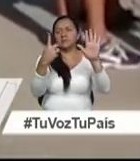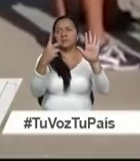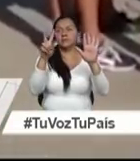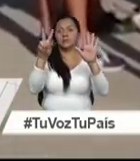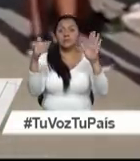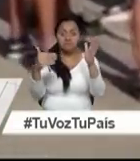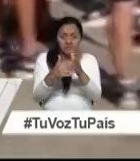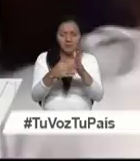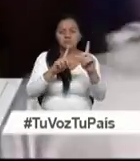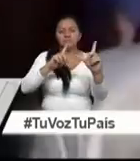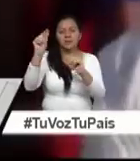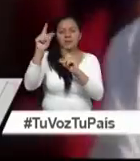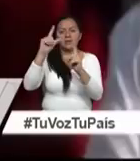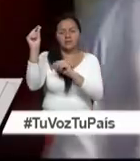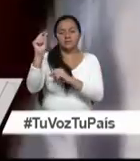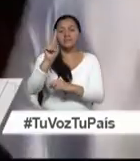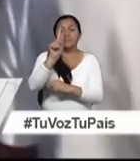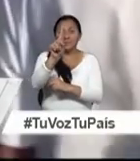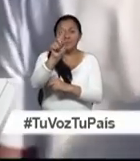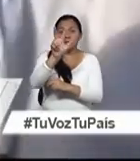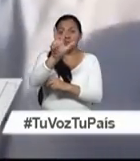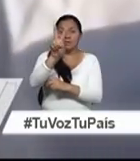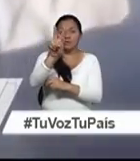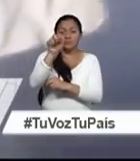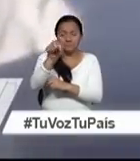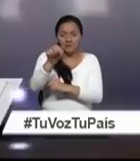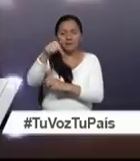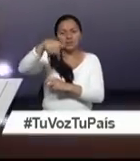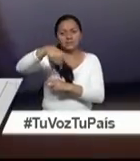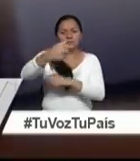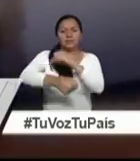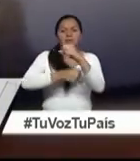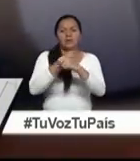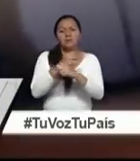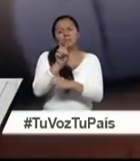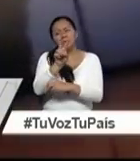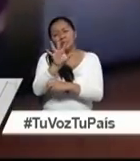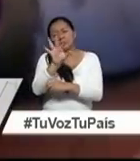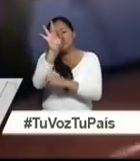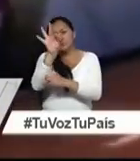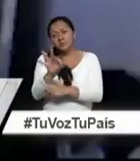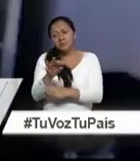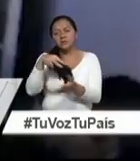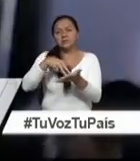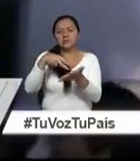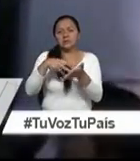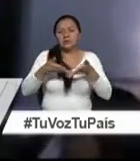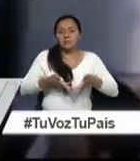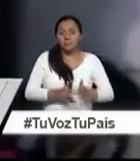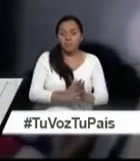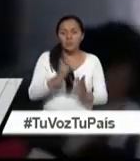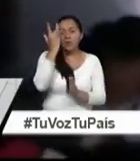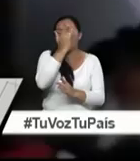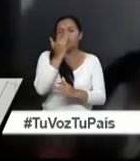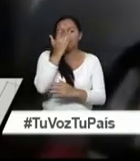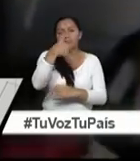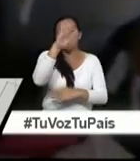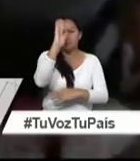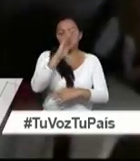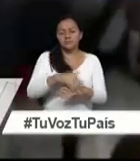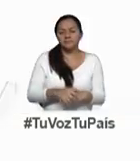467.000 inmigrantes, 132.000 este año. Un tercio de ellos son sirios, aunque la mayoría provienen del África